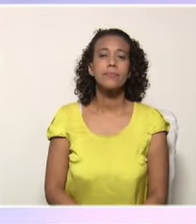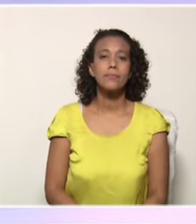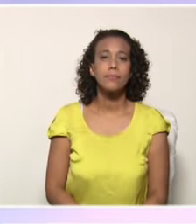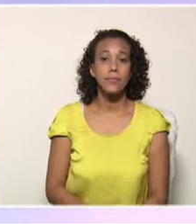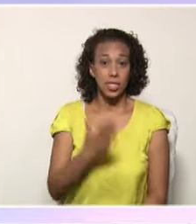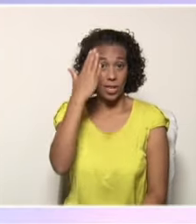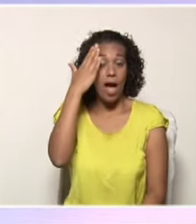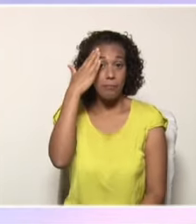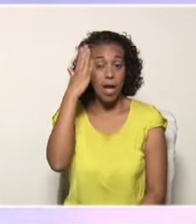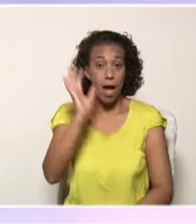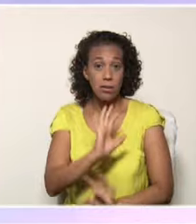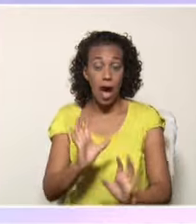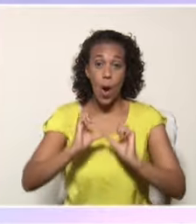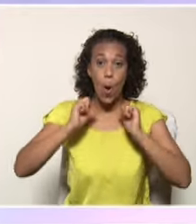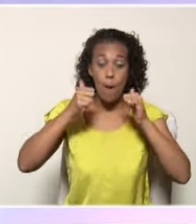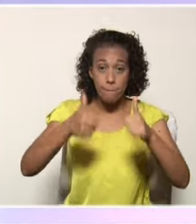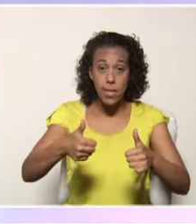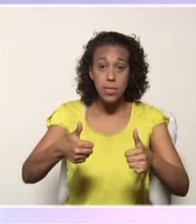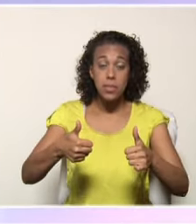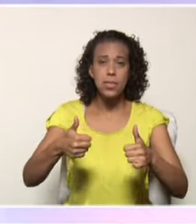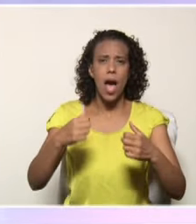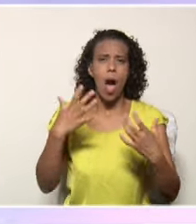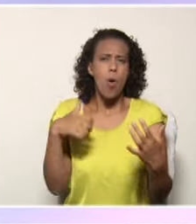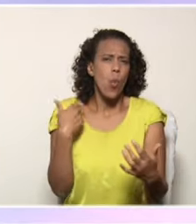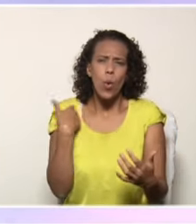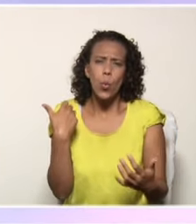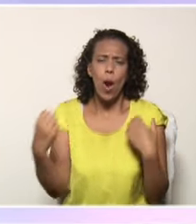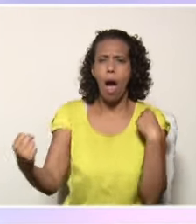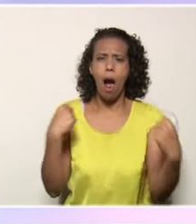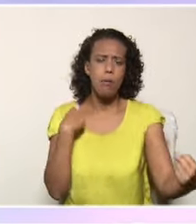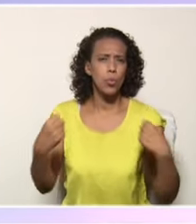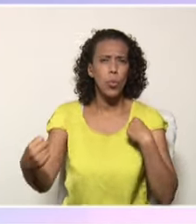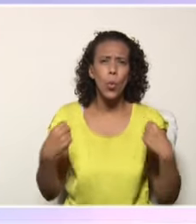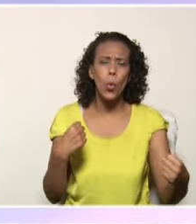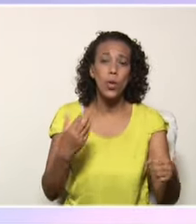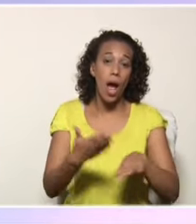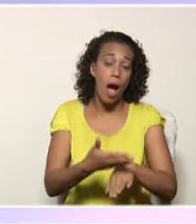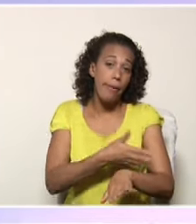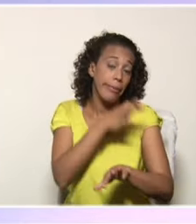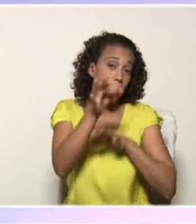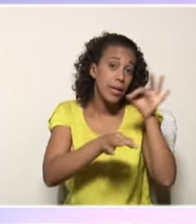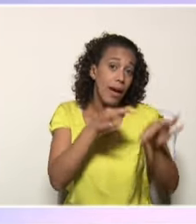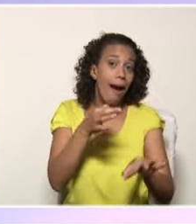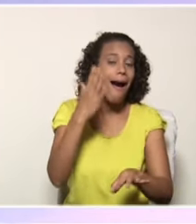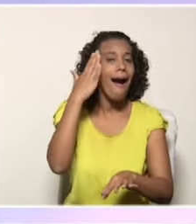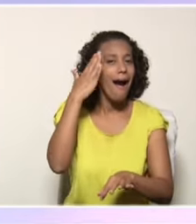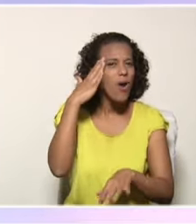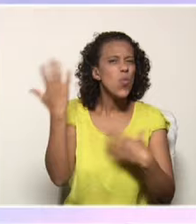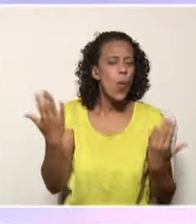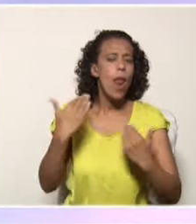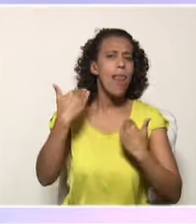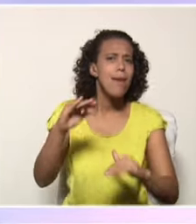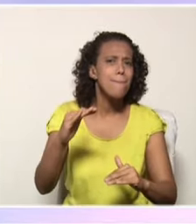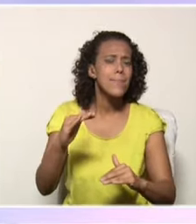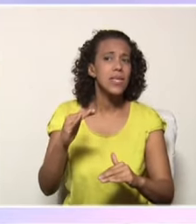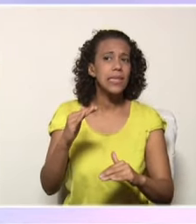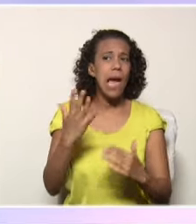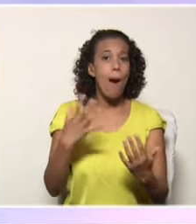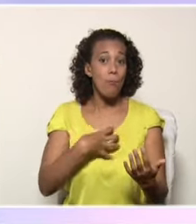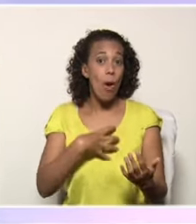Si nosotros vamos a comenzar a trabajar el ejercicio físico, como lo dije anteriormente, debemos saber cuáles son nuestras